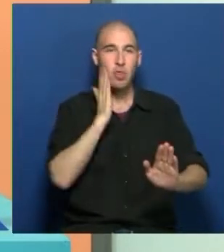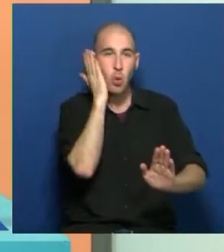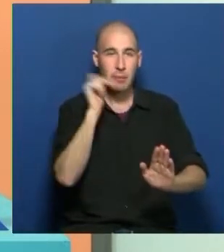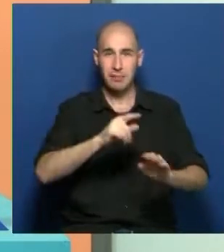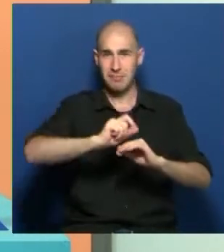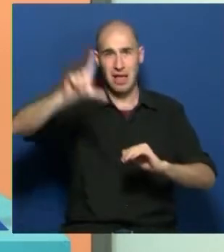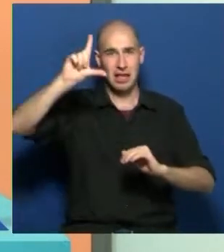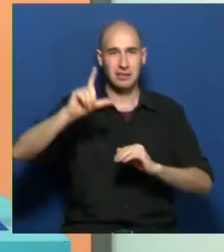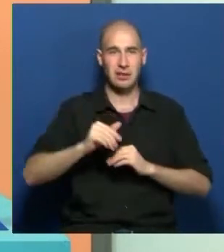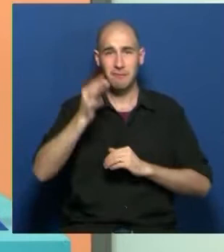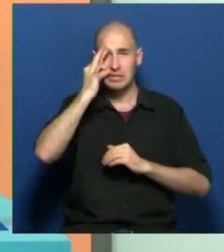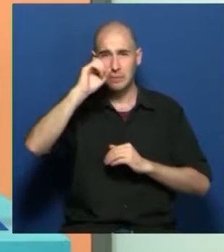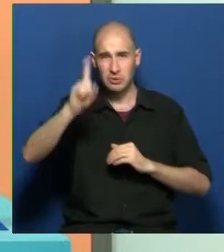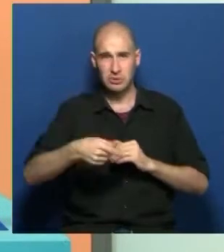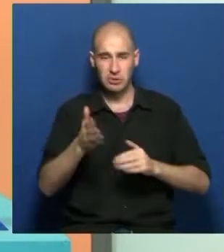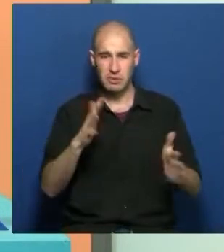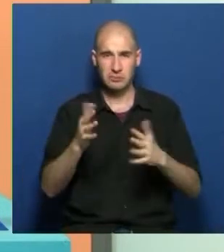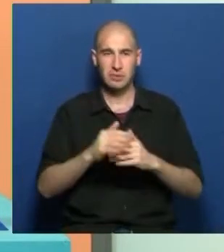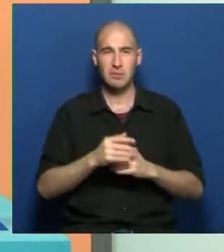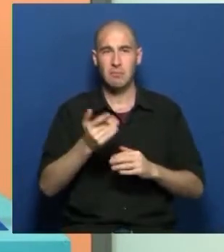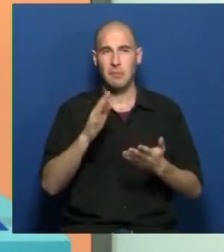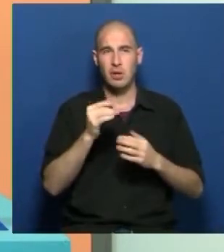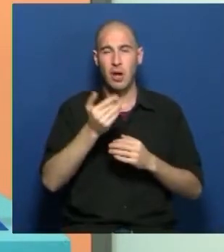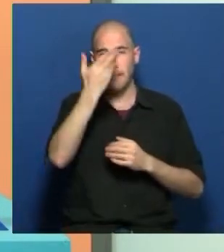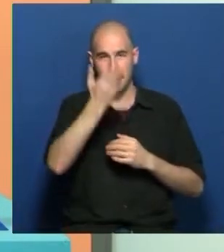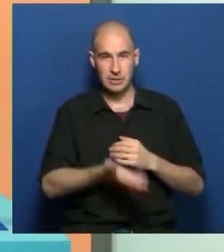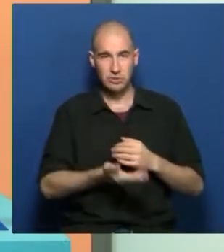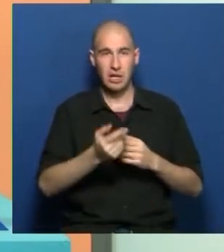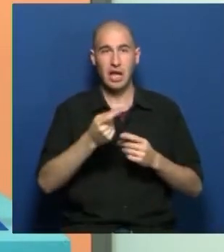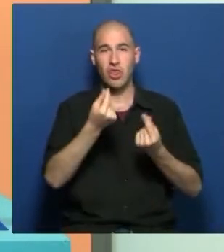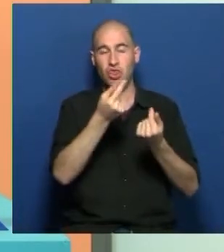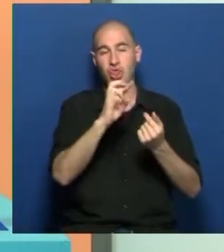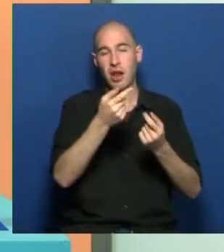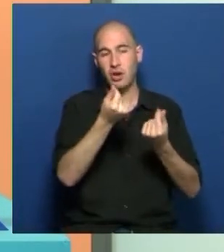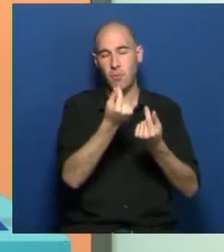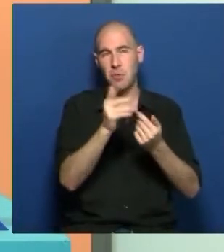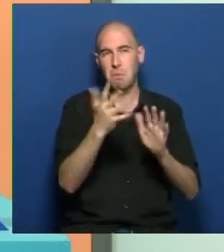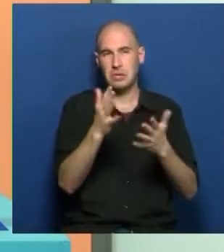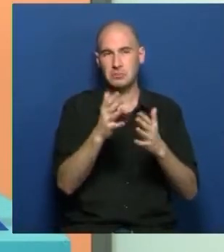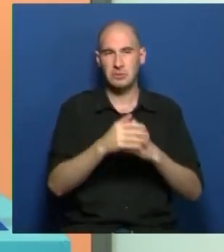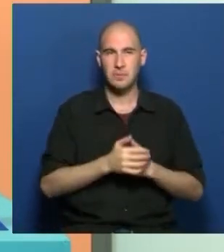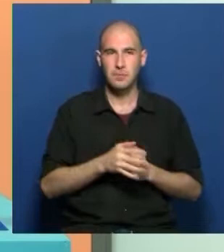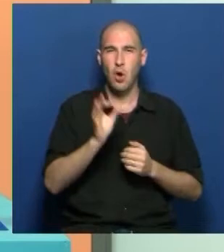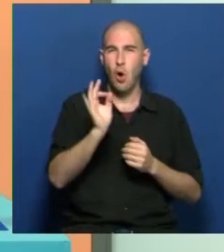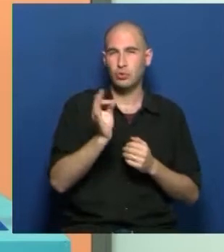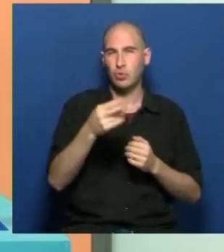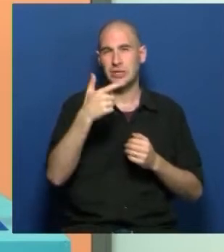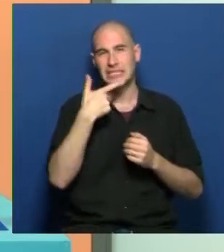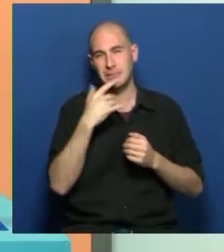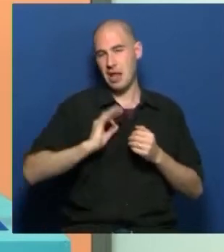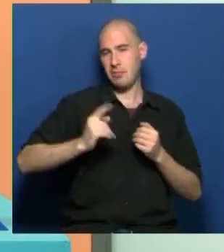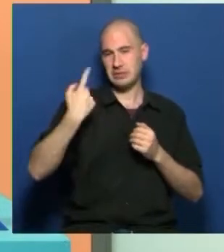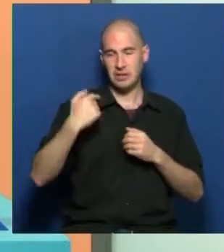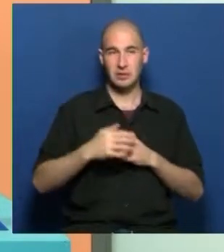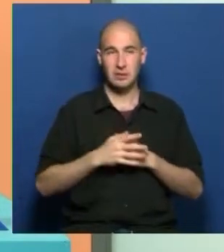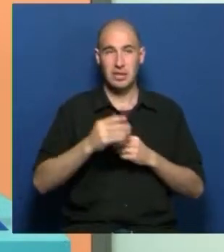son altas, del 20% aproximadamente. No, calculemos que una persona compró dólares, no sé, hablemos octubre o septiembre del año